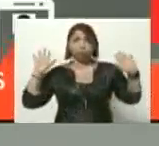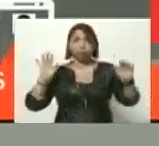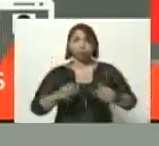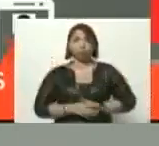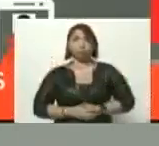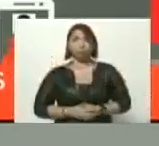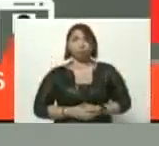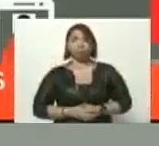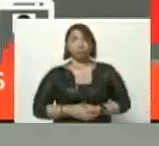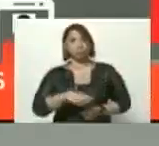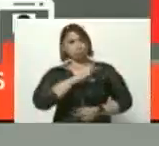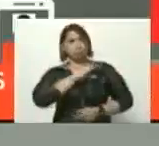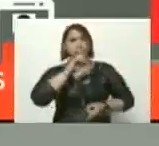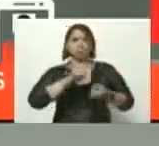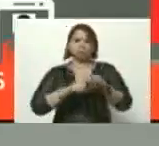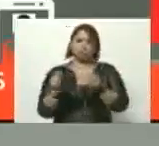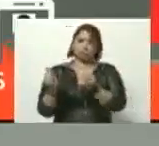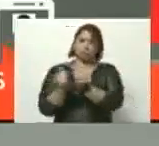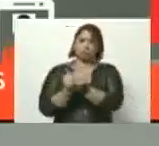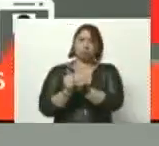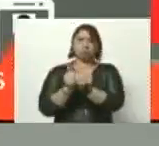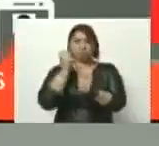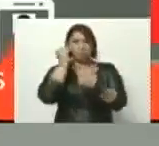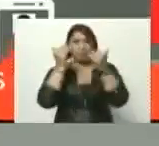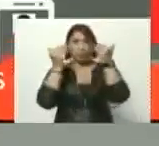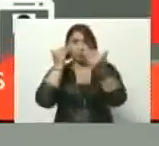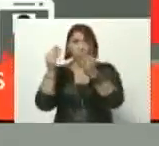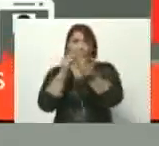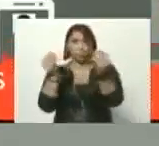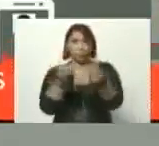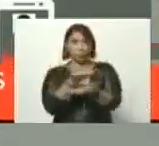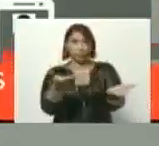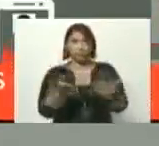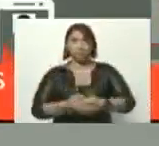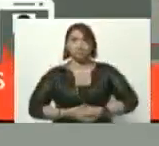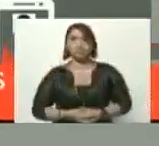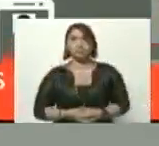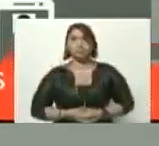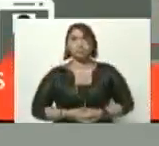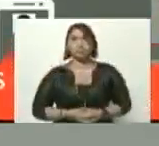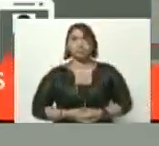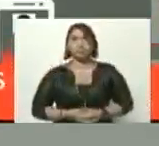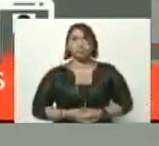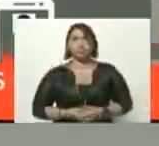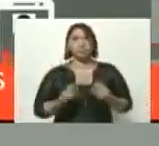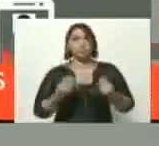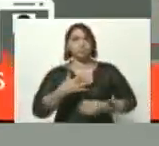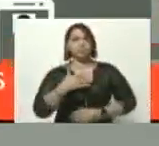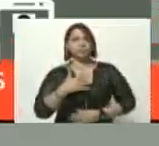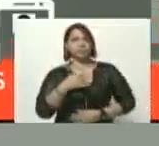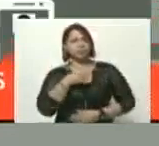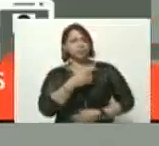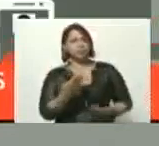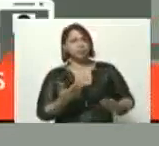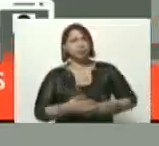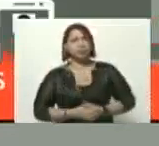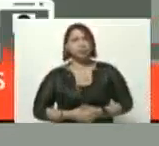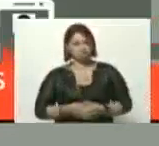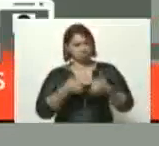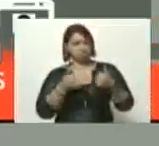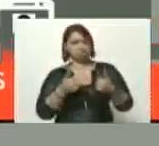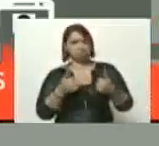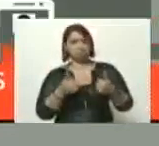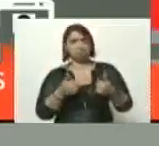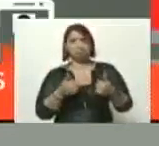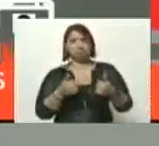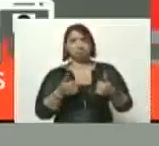Silita, aquí está Silvia al lado, le manda saludos, Silita. ¿Ah? ¿Cómo te sientes, Silvia? Fina,